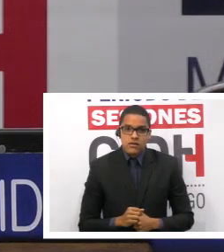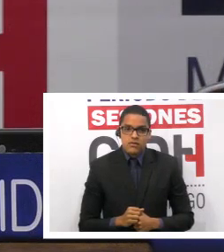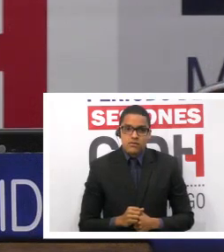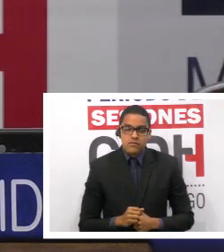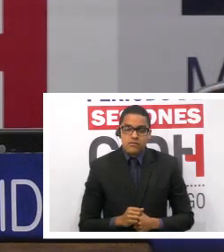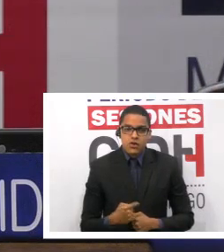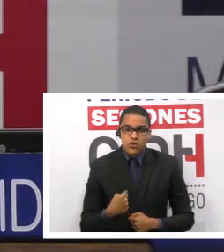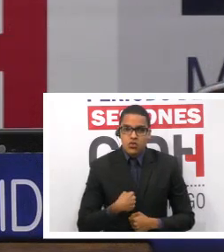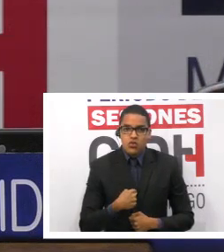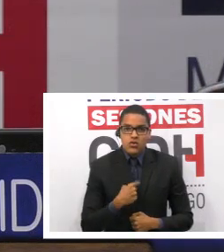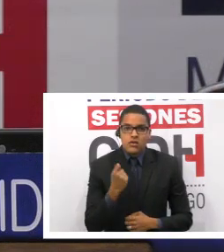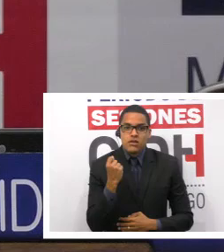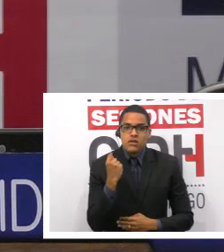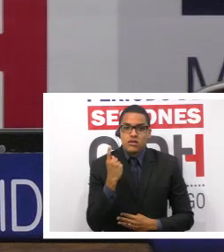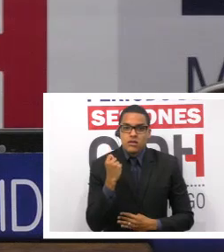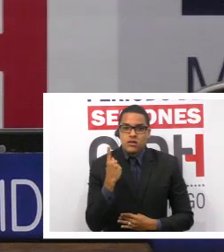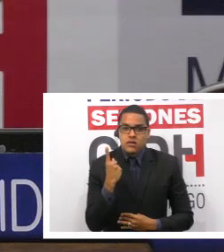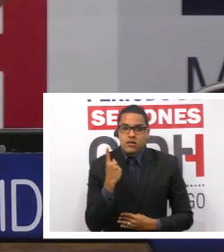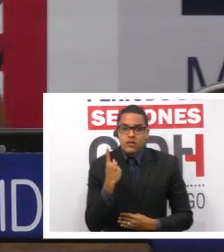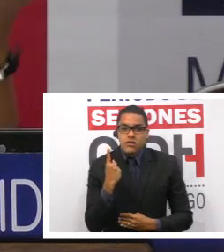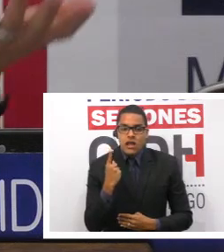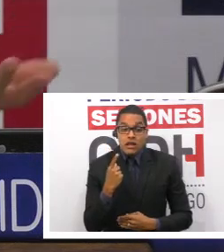es difícil